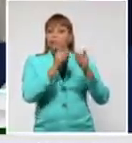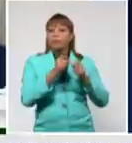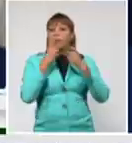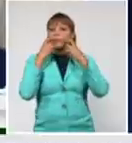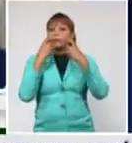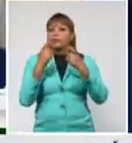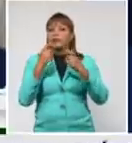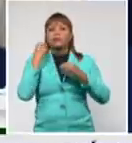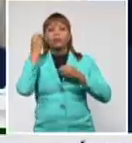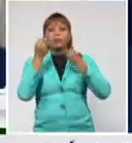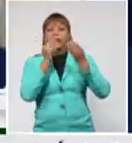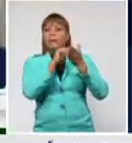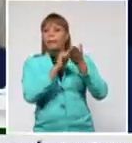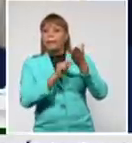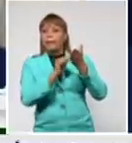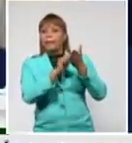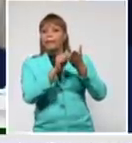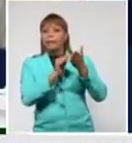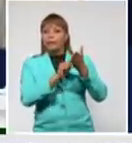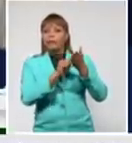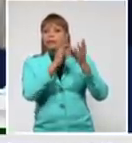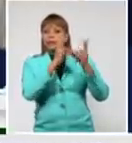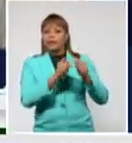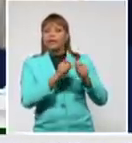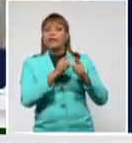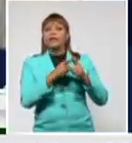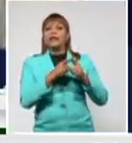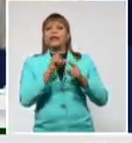los análisis epidemiológicos, pues el